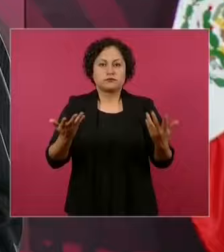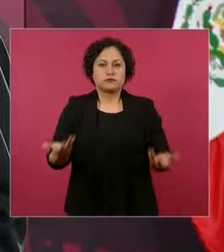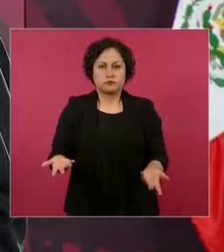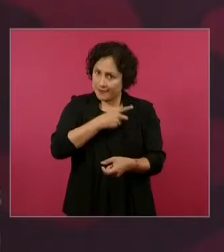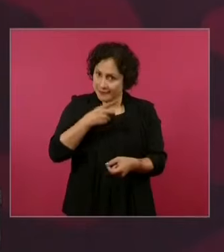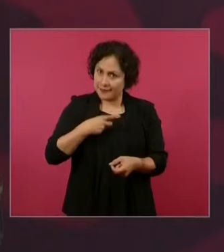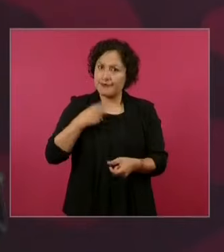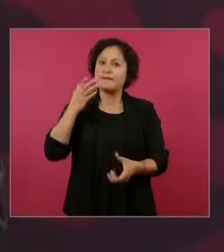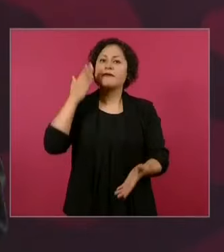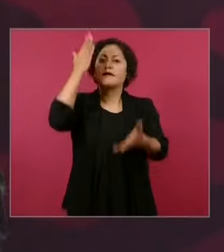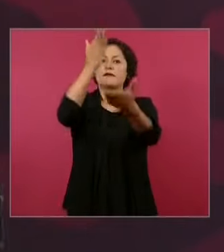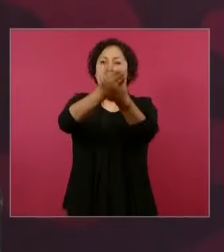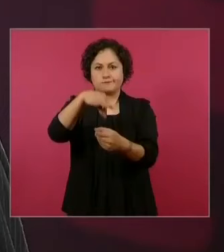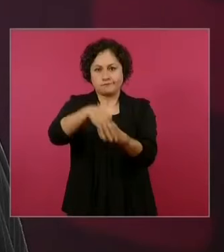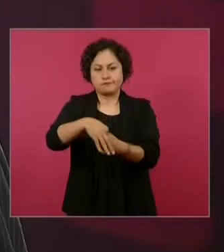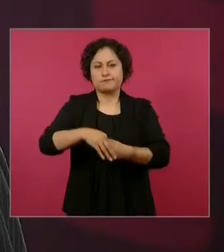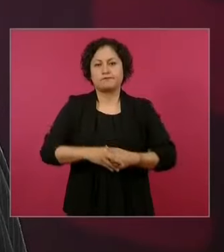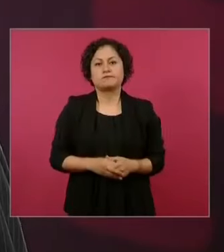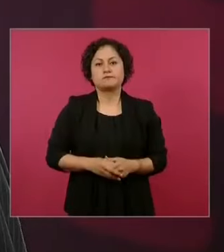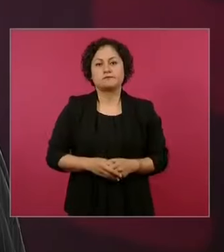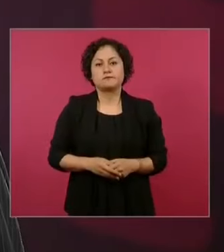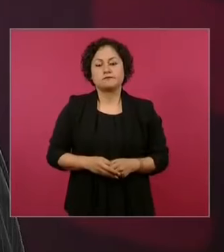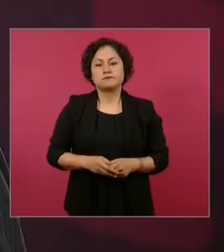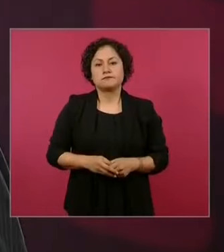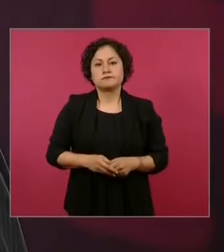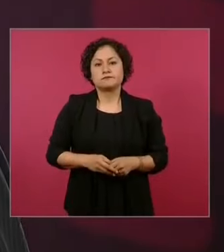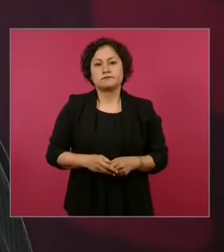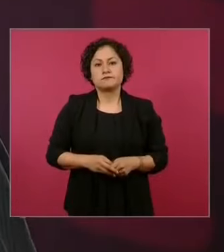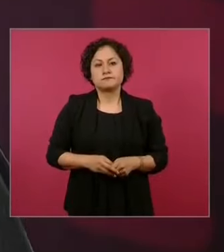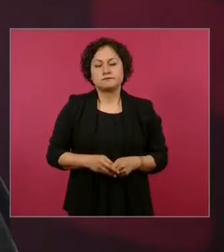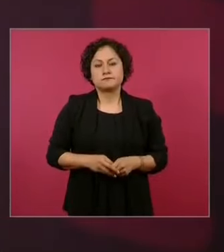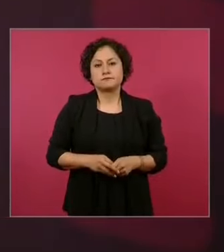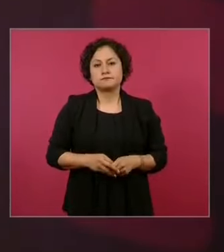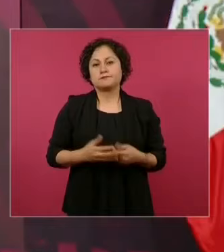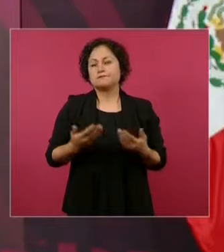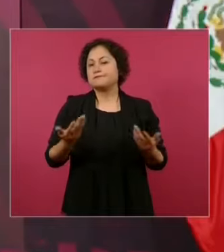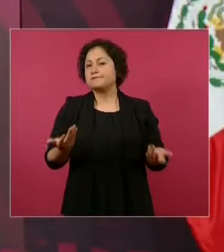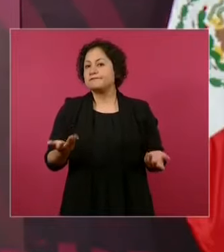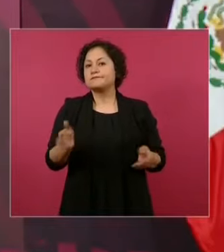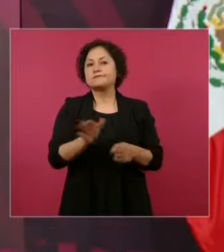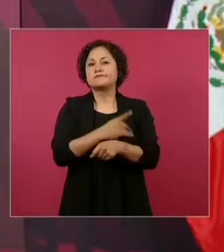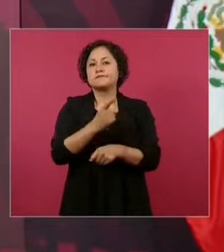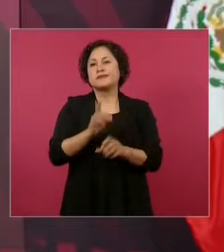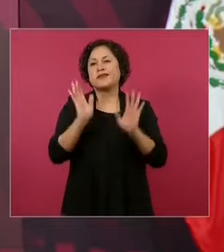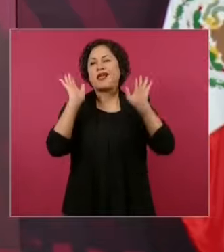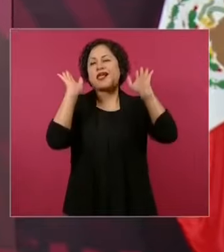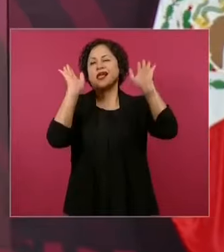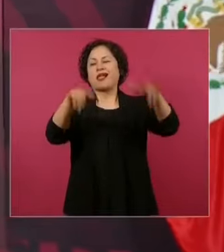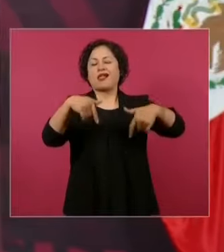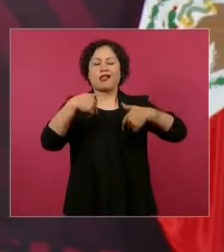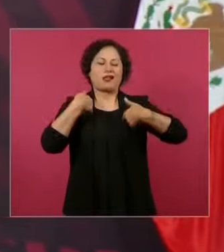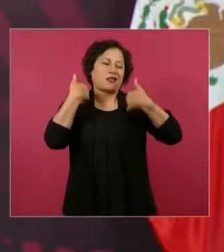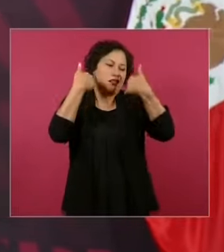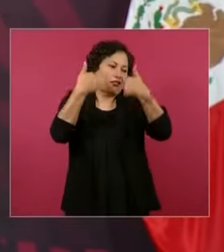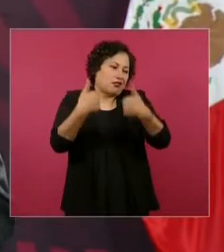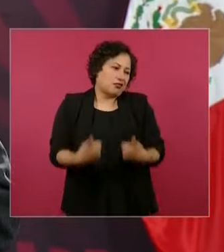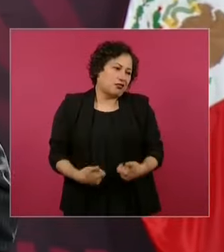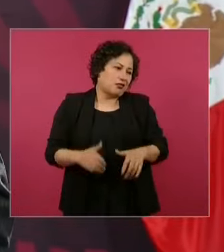votar, todos. Nada de que me voy a quedar.